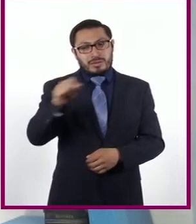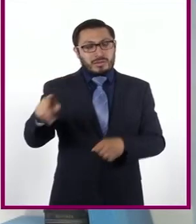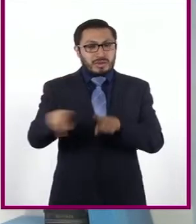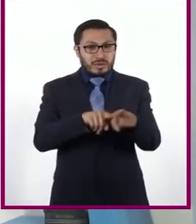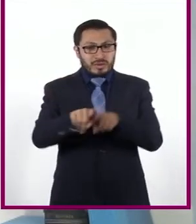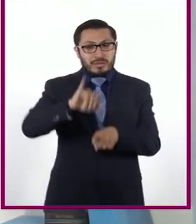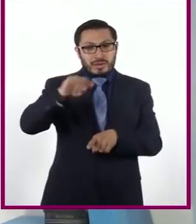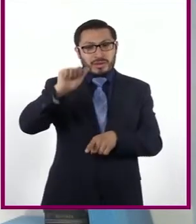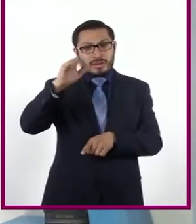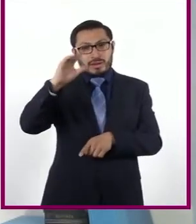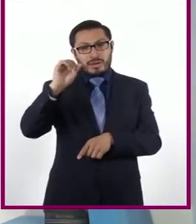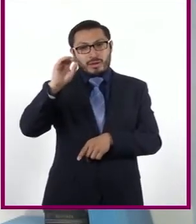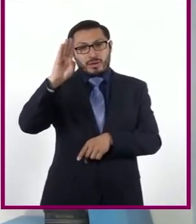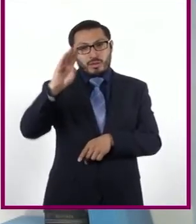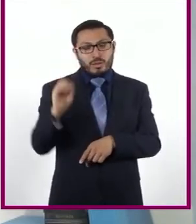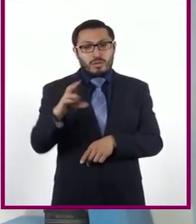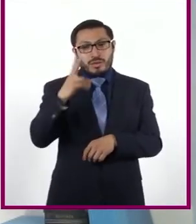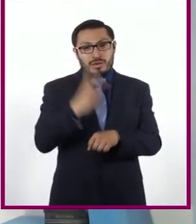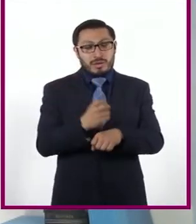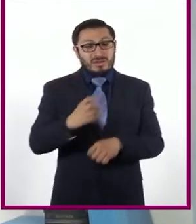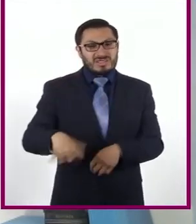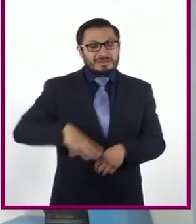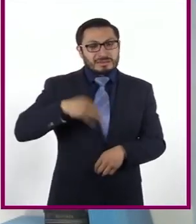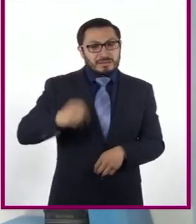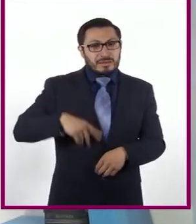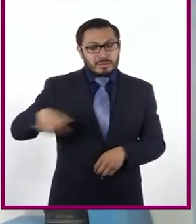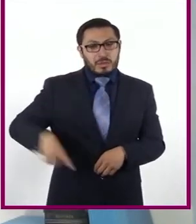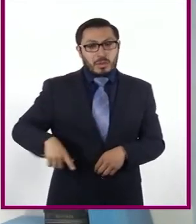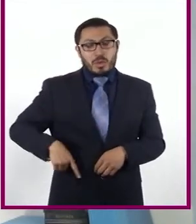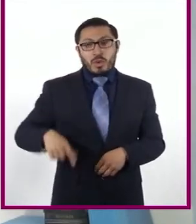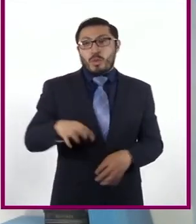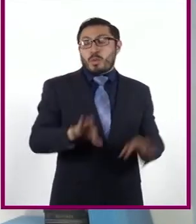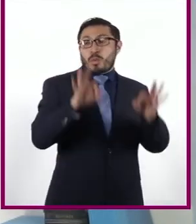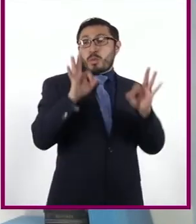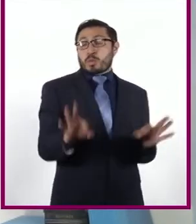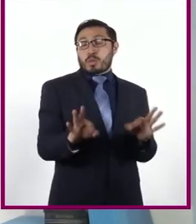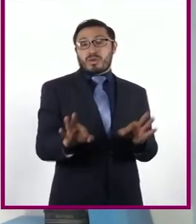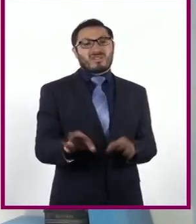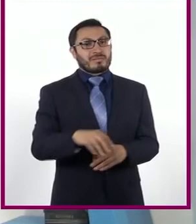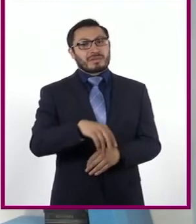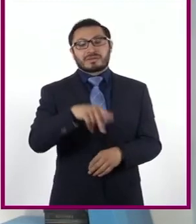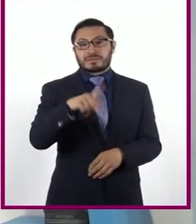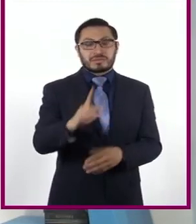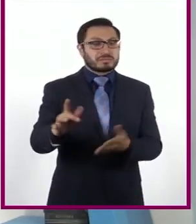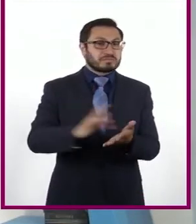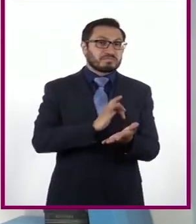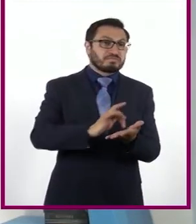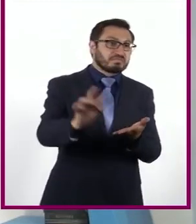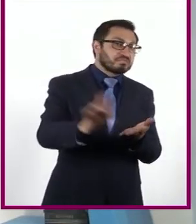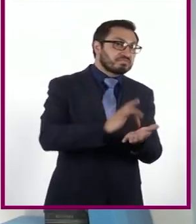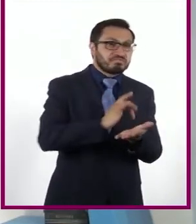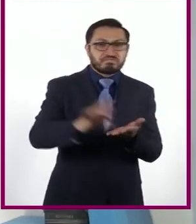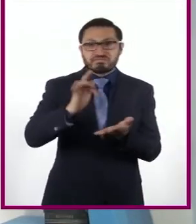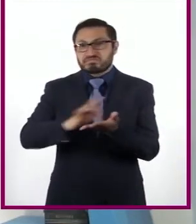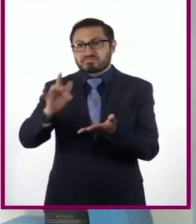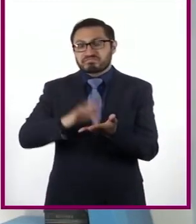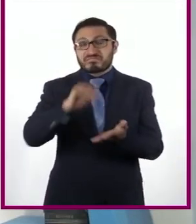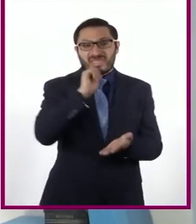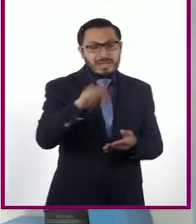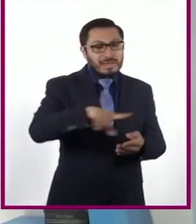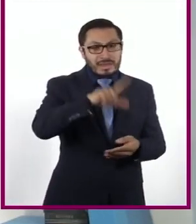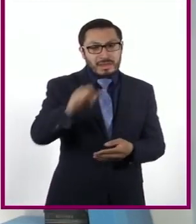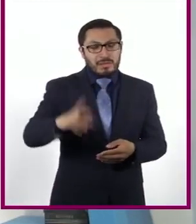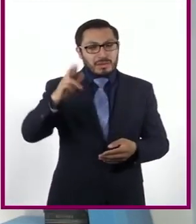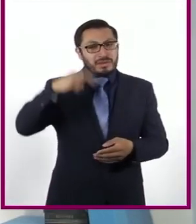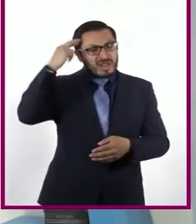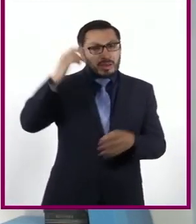Jacobo II, quien intentó gobernar de forma absoluta, por lo que no encontró apoyo de ningún sector y abandonó el trono